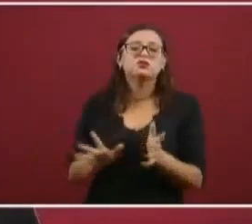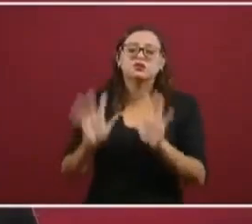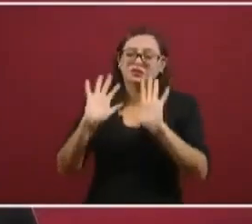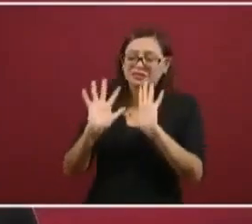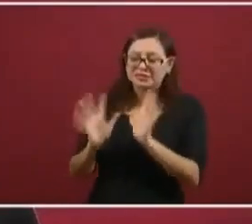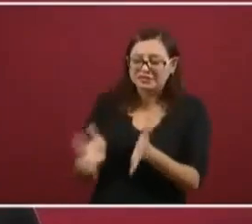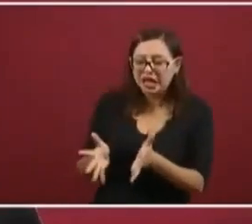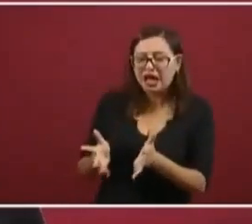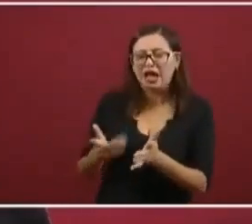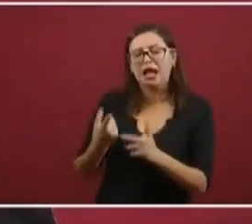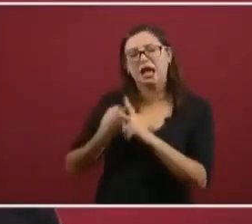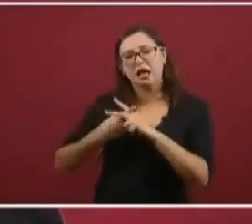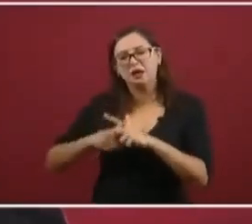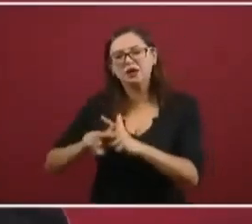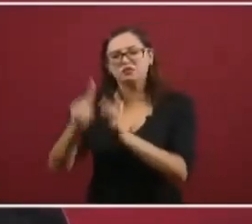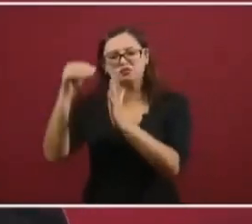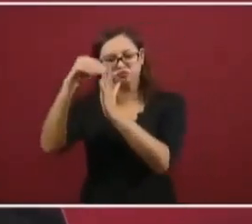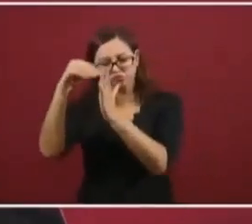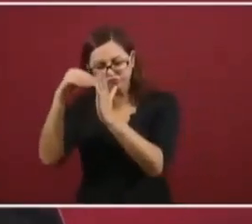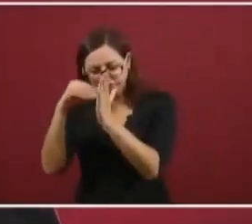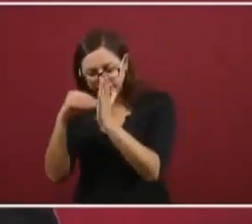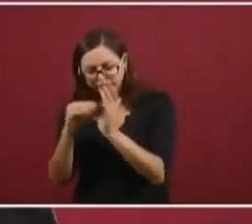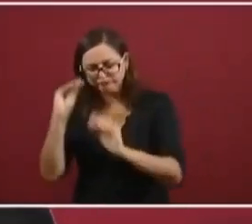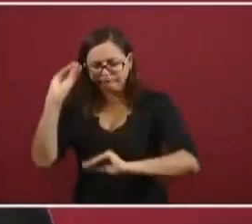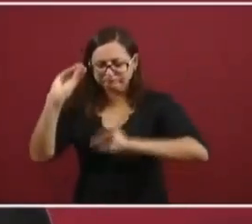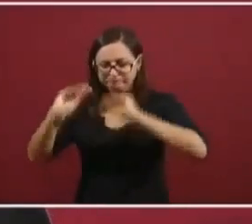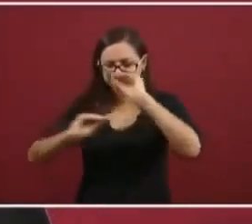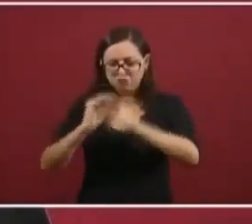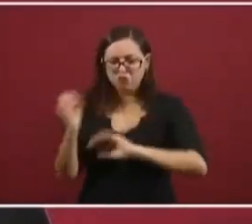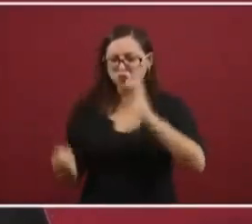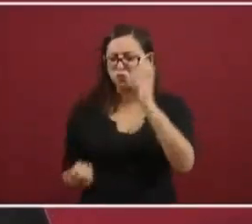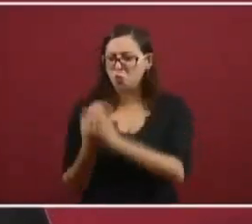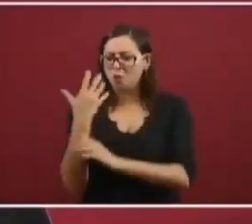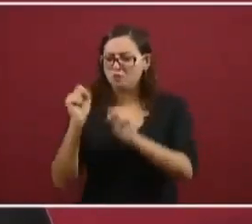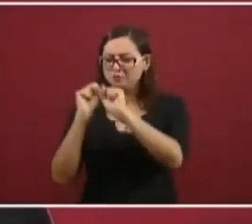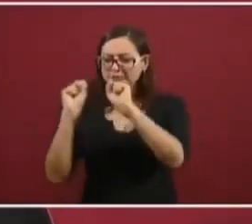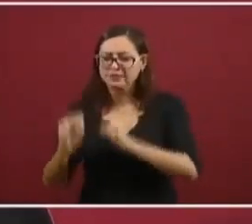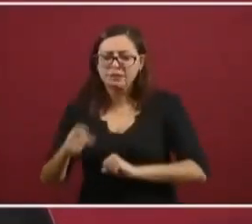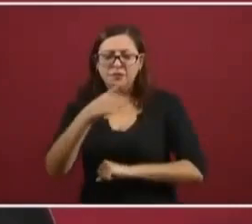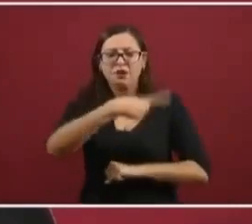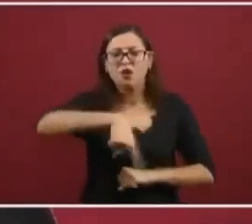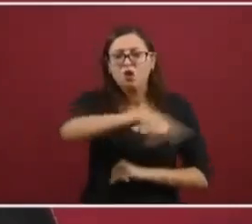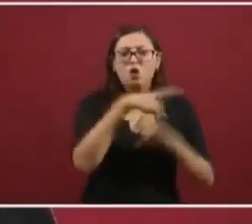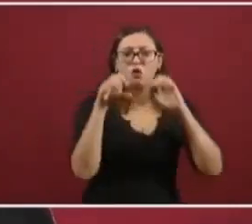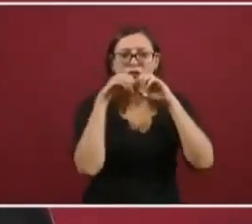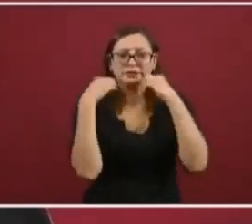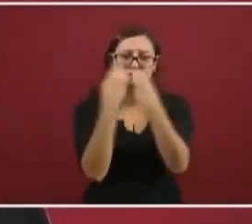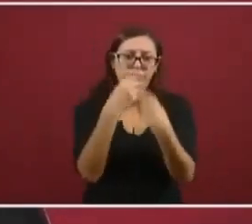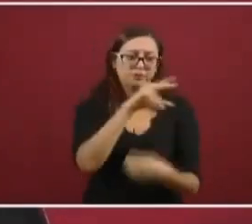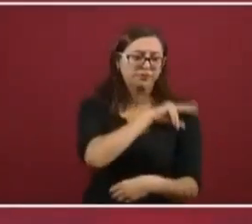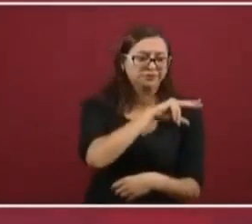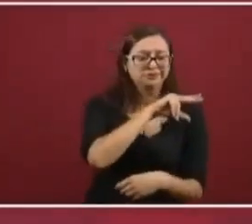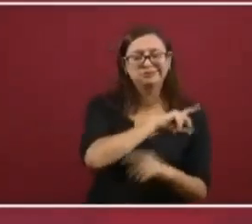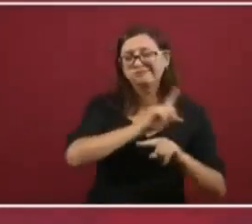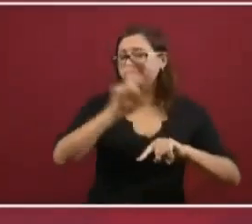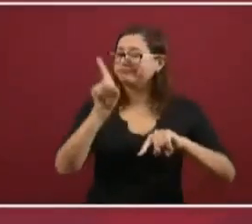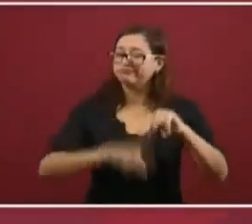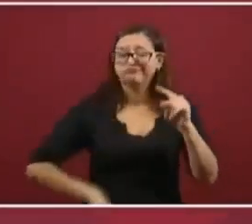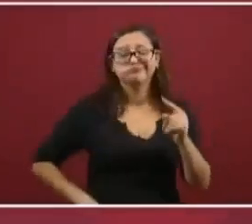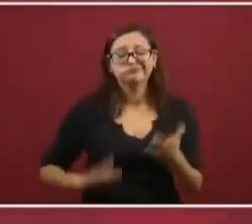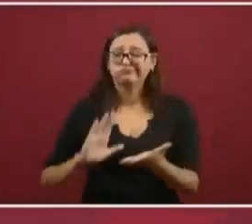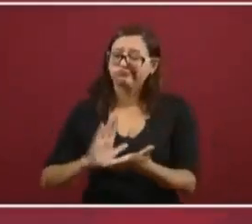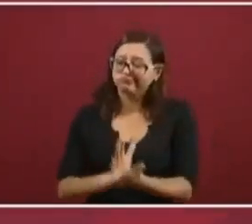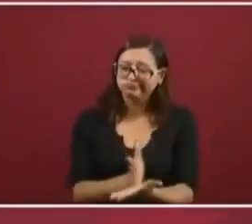para suplir a las agencias privadas que daban servicios de